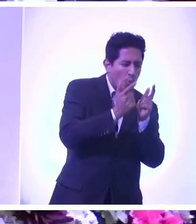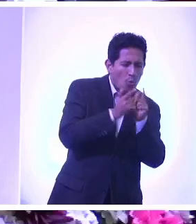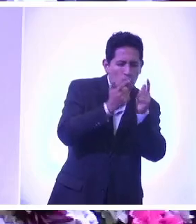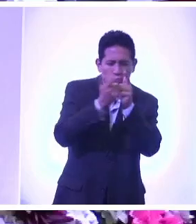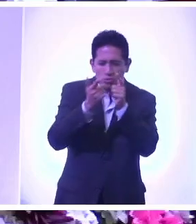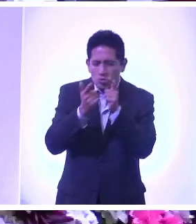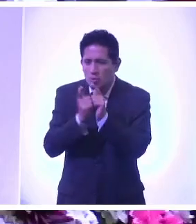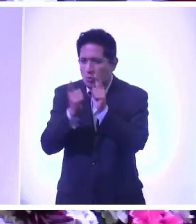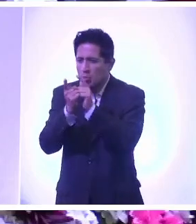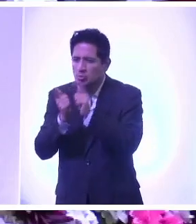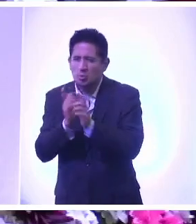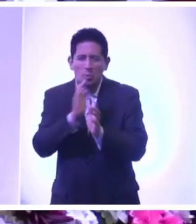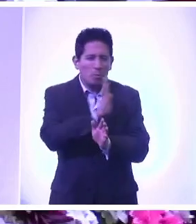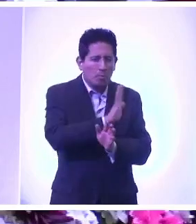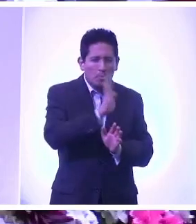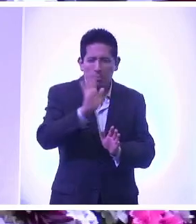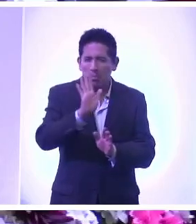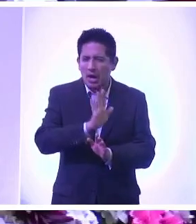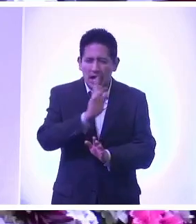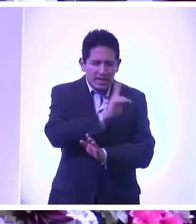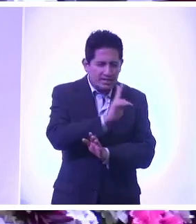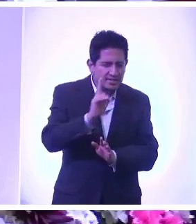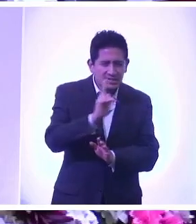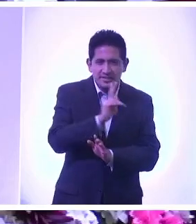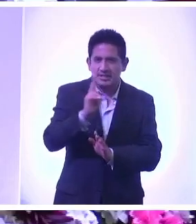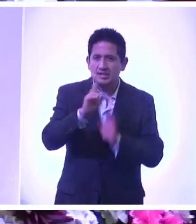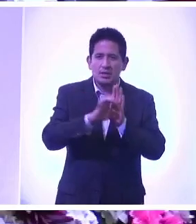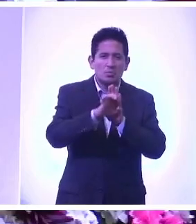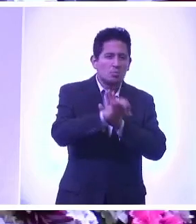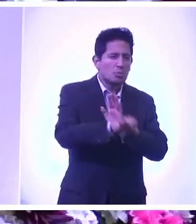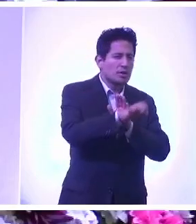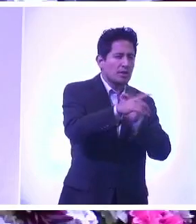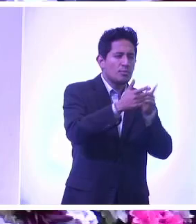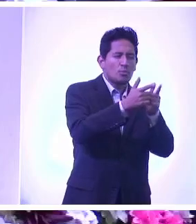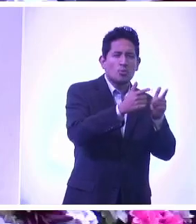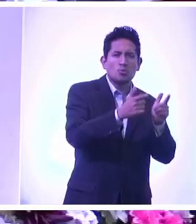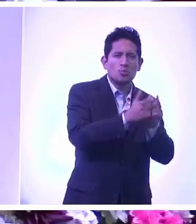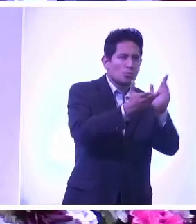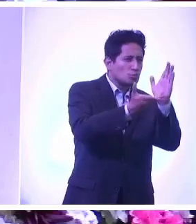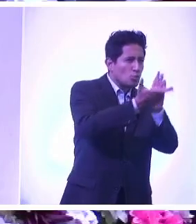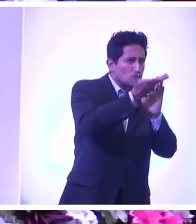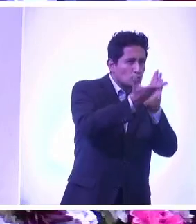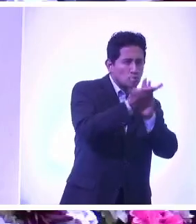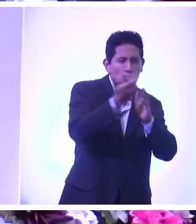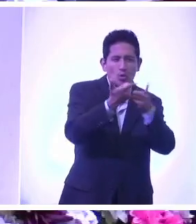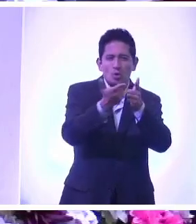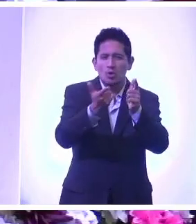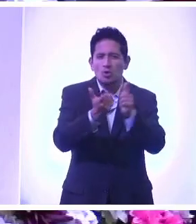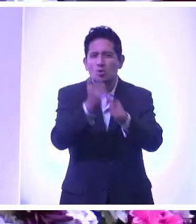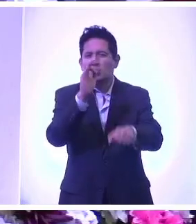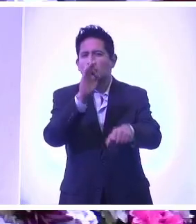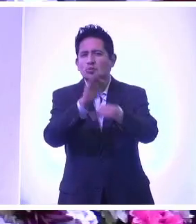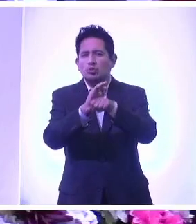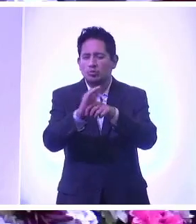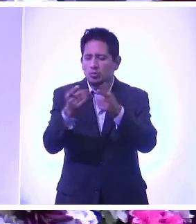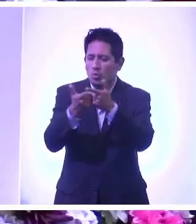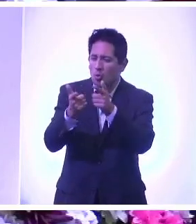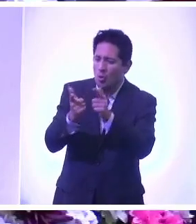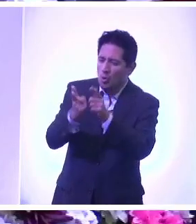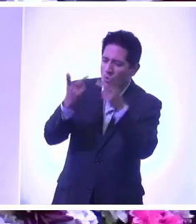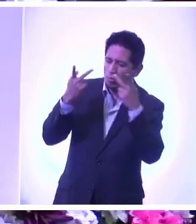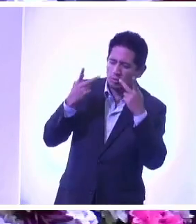puede ser si la agricultura la construcción eh la defensa la la creación de ropa de